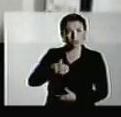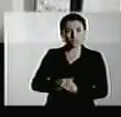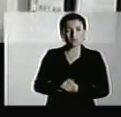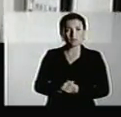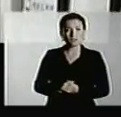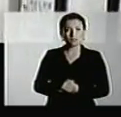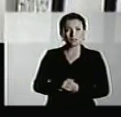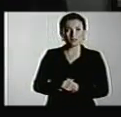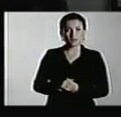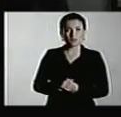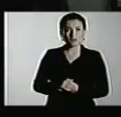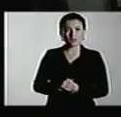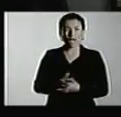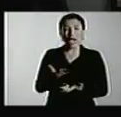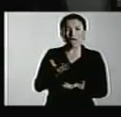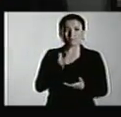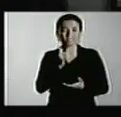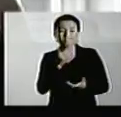¿Aló?